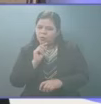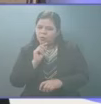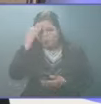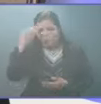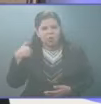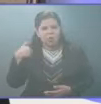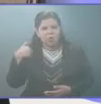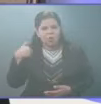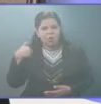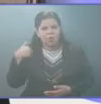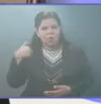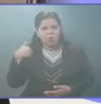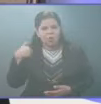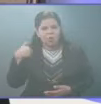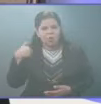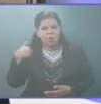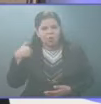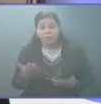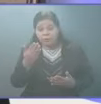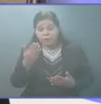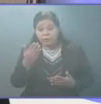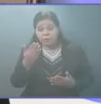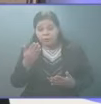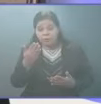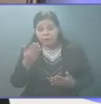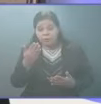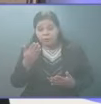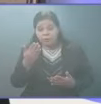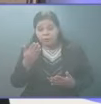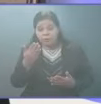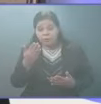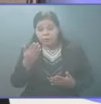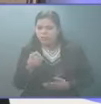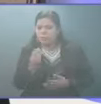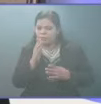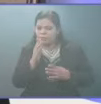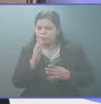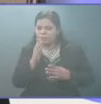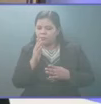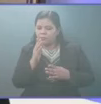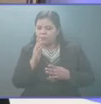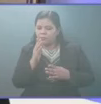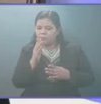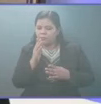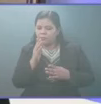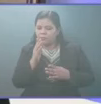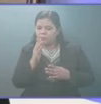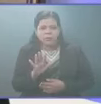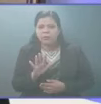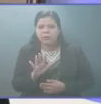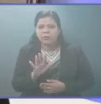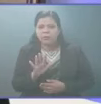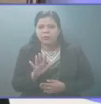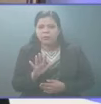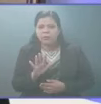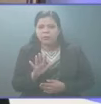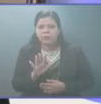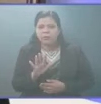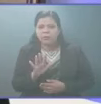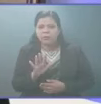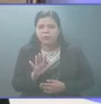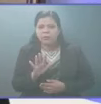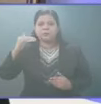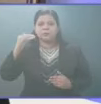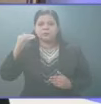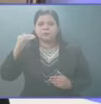porque la persona pues va a ser más cerrada porque necesita mantener su postura como papá, como papá o mamá